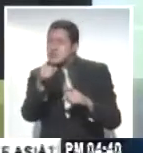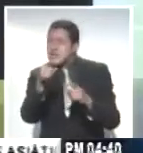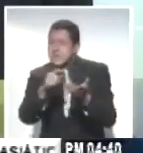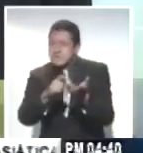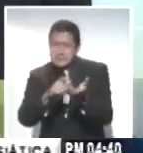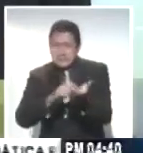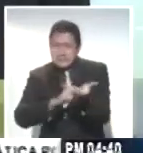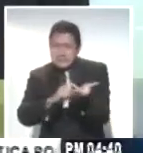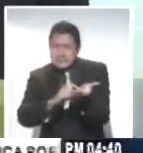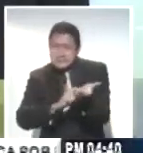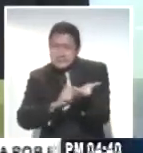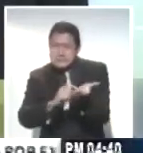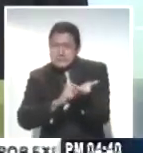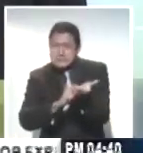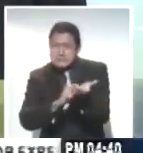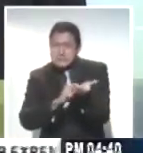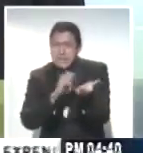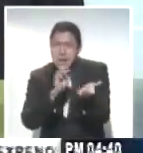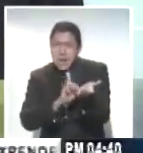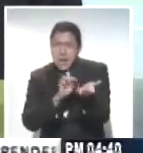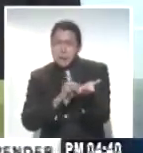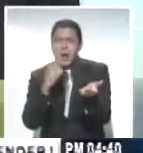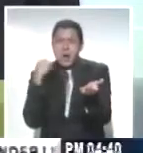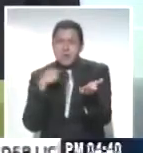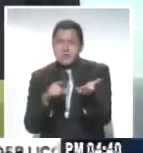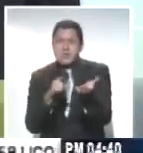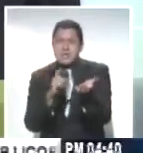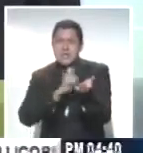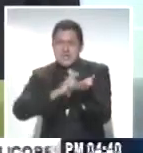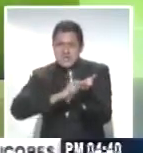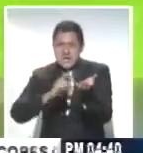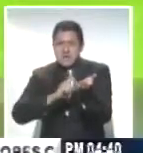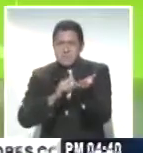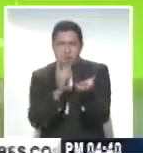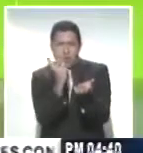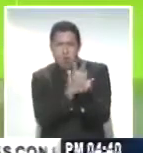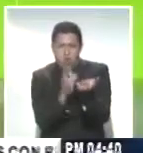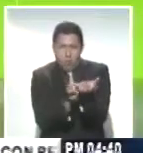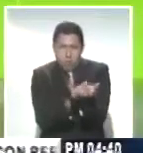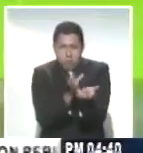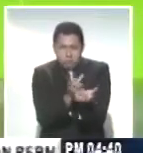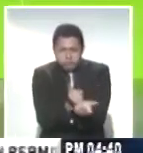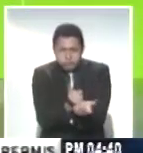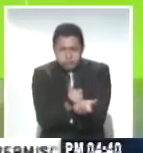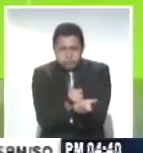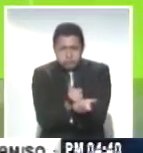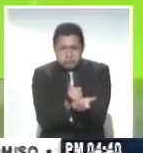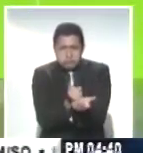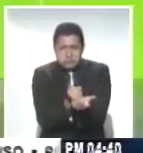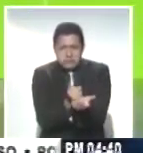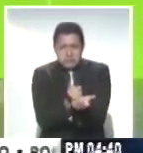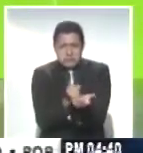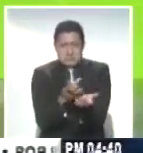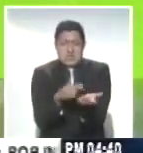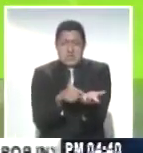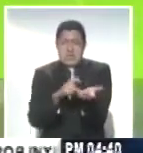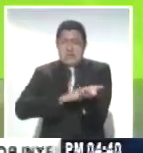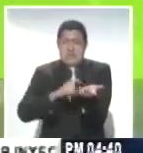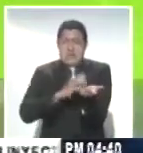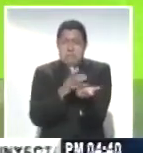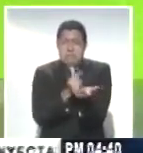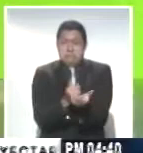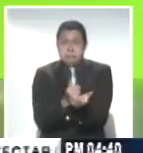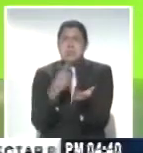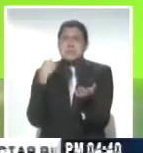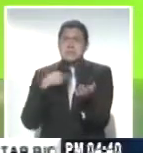inflama el ligamento anular abajo tiene el nervio y al inflamarse comprime el nervio, y en lo que usted comprime el nervio, entonces cuando